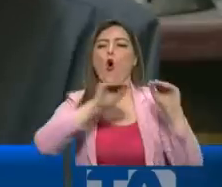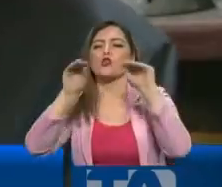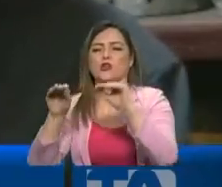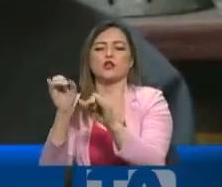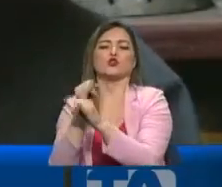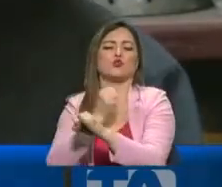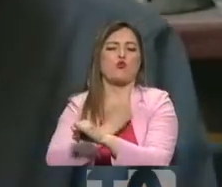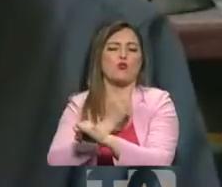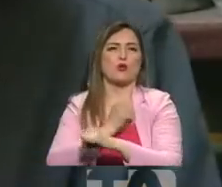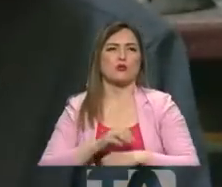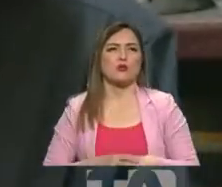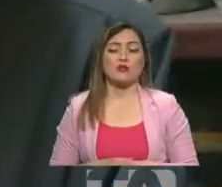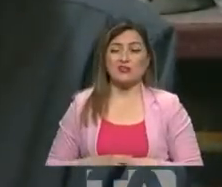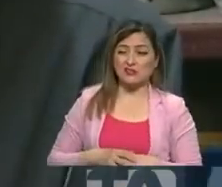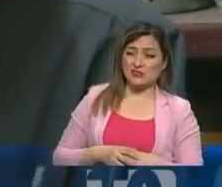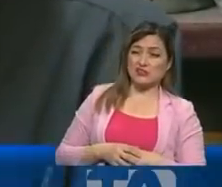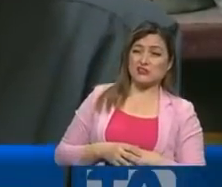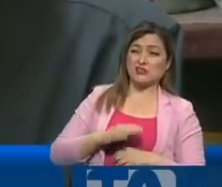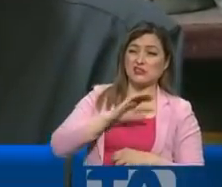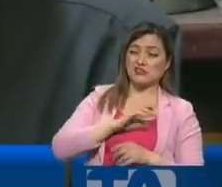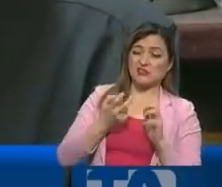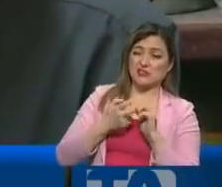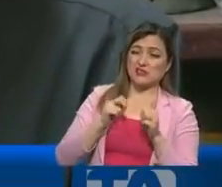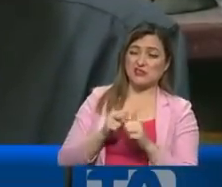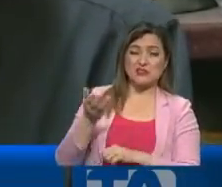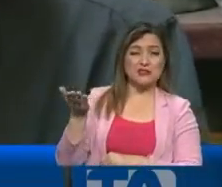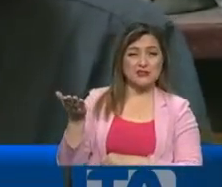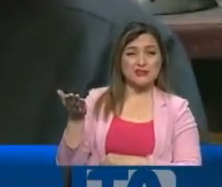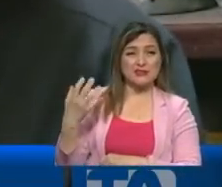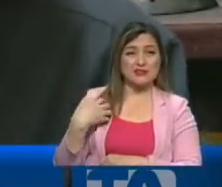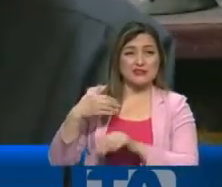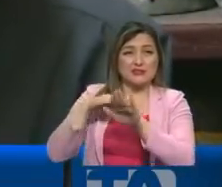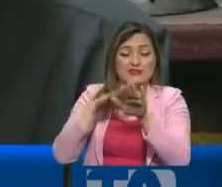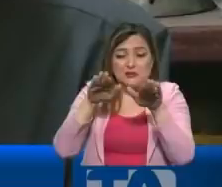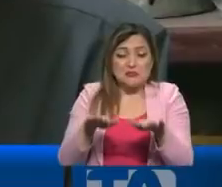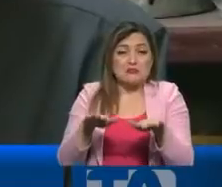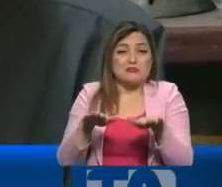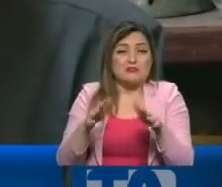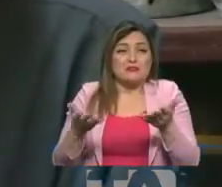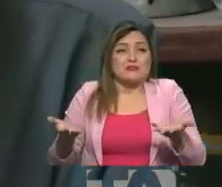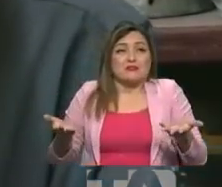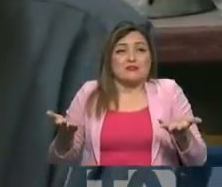institución. Como problemas del municipio no nos garantizan la permanencia aquí,